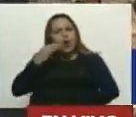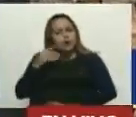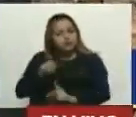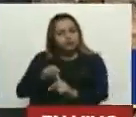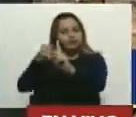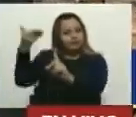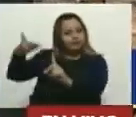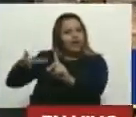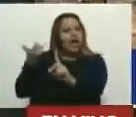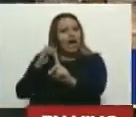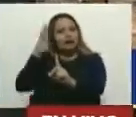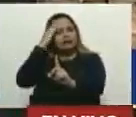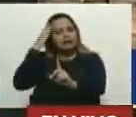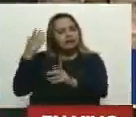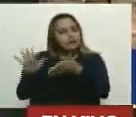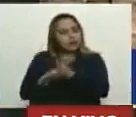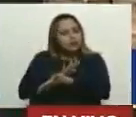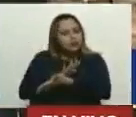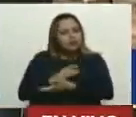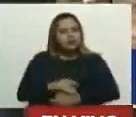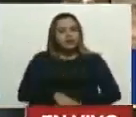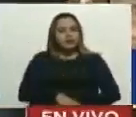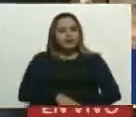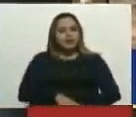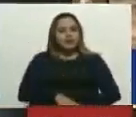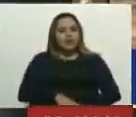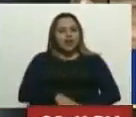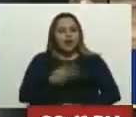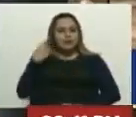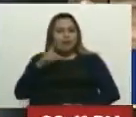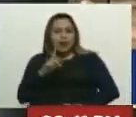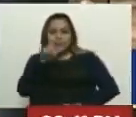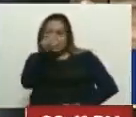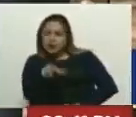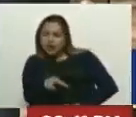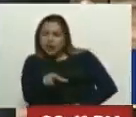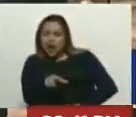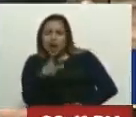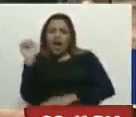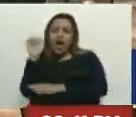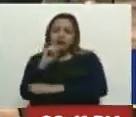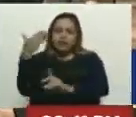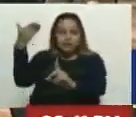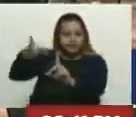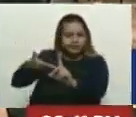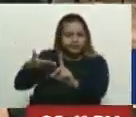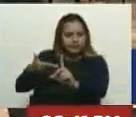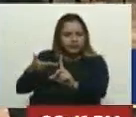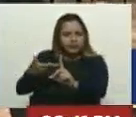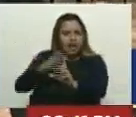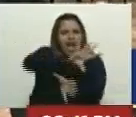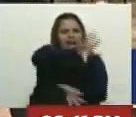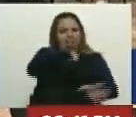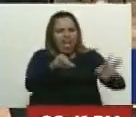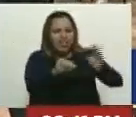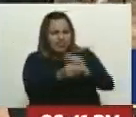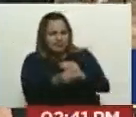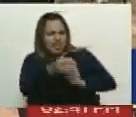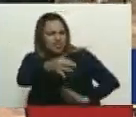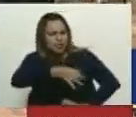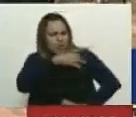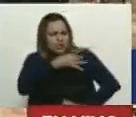¿cómo la formación, más bien, en lugar de que la persona con el trastorno del espectro autista se amolde a